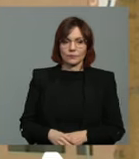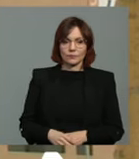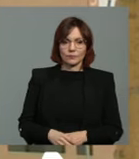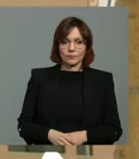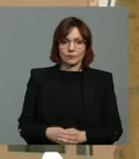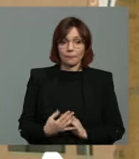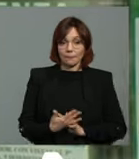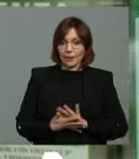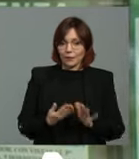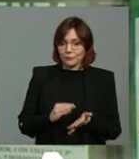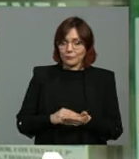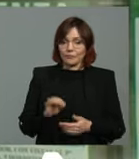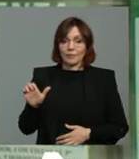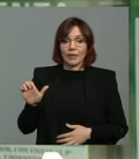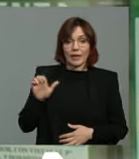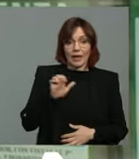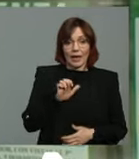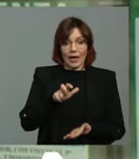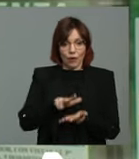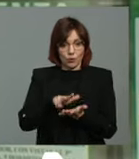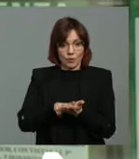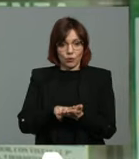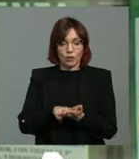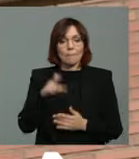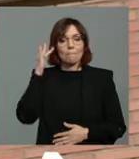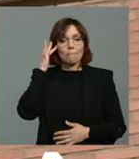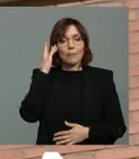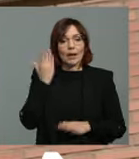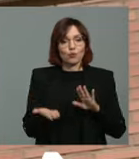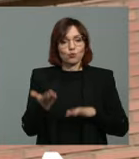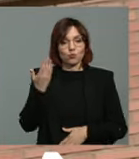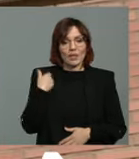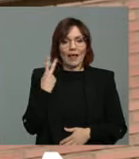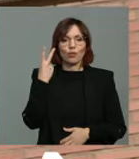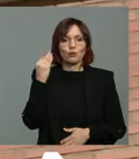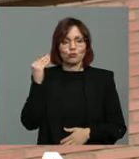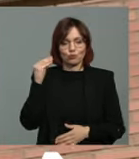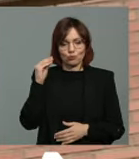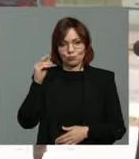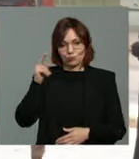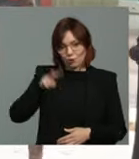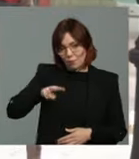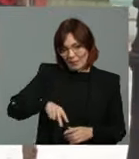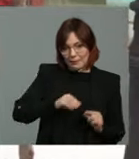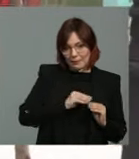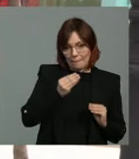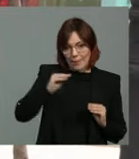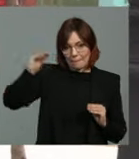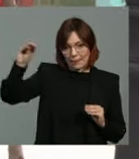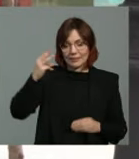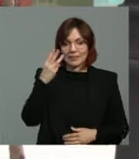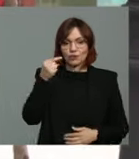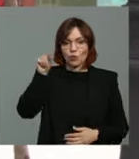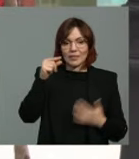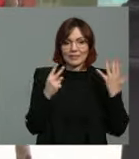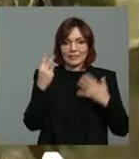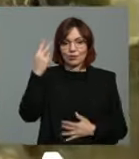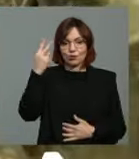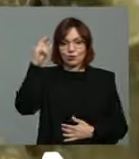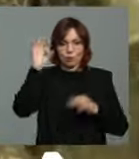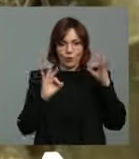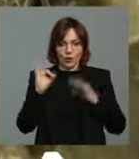Hablamos ahora del euribor que ha vuelto a subir este marzo por segundo mes consecutivo se sitúa en el 3,72 por ese nivel más